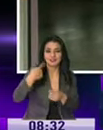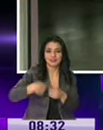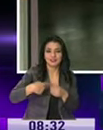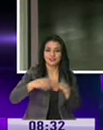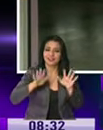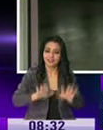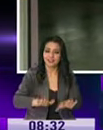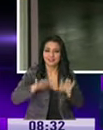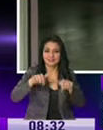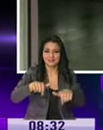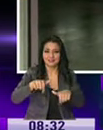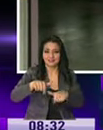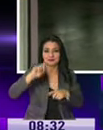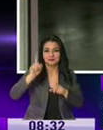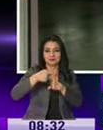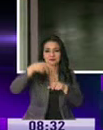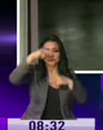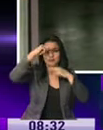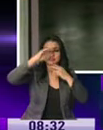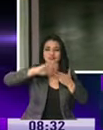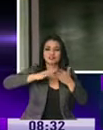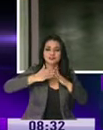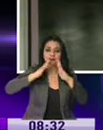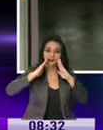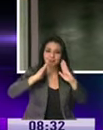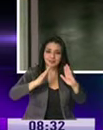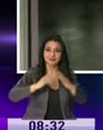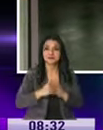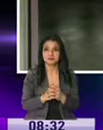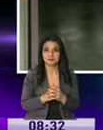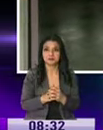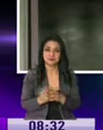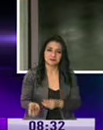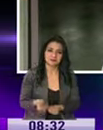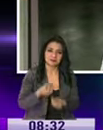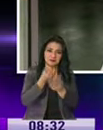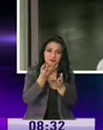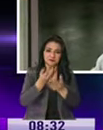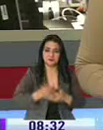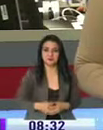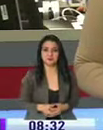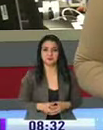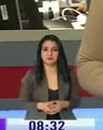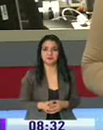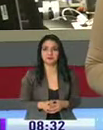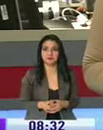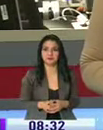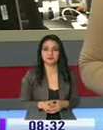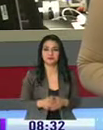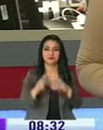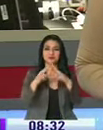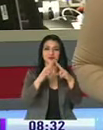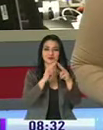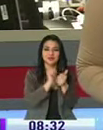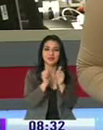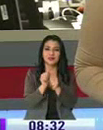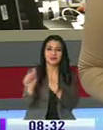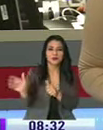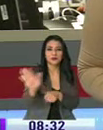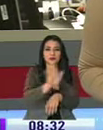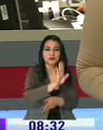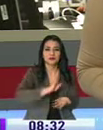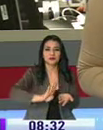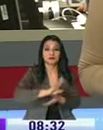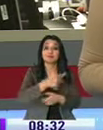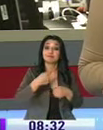hacemos acá, en el primer noticiero de la comunidad, y eso lo trasladamos a usted. Conociendo cada uno de los barrios de la